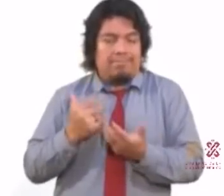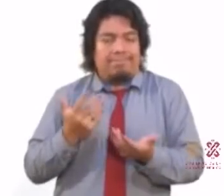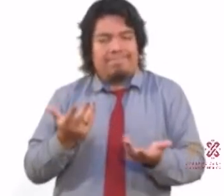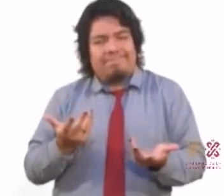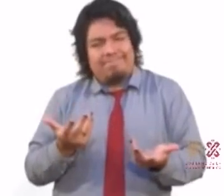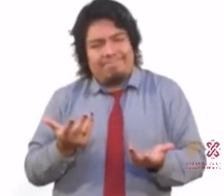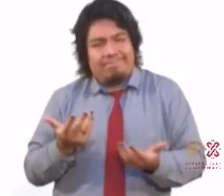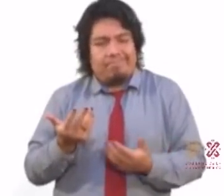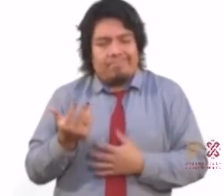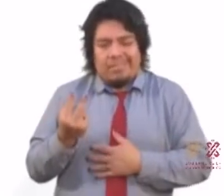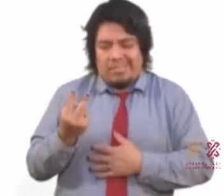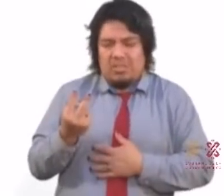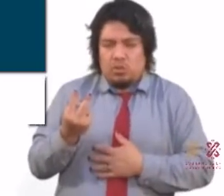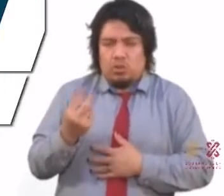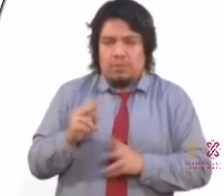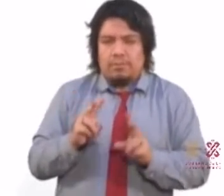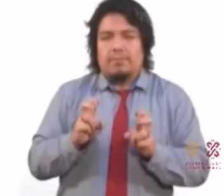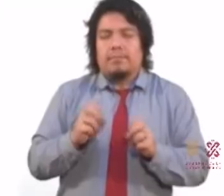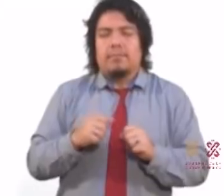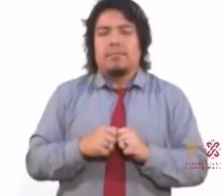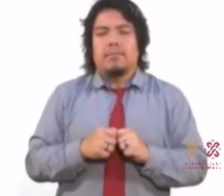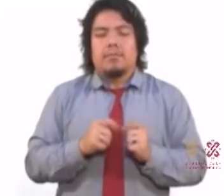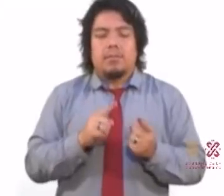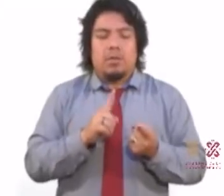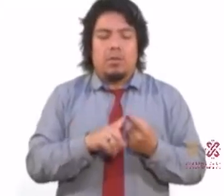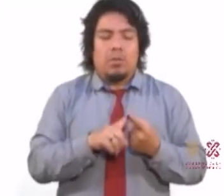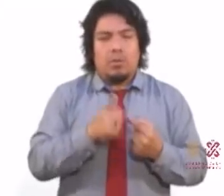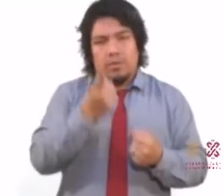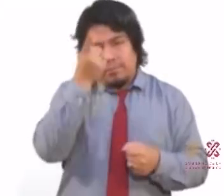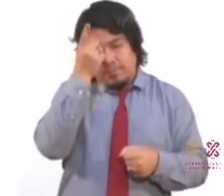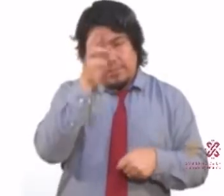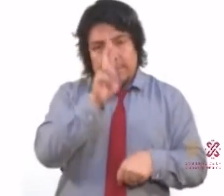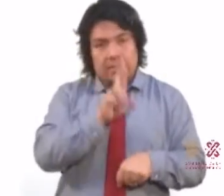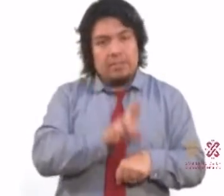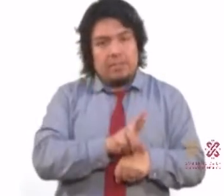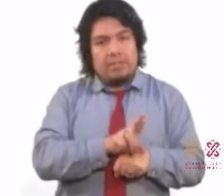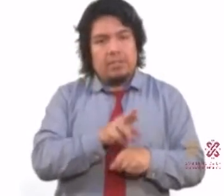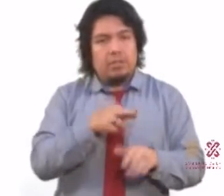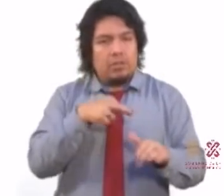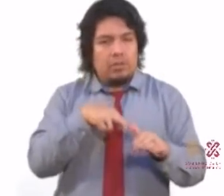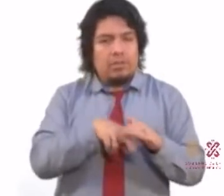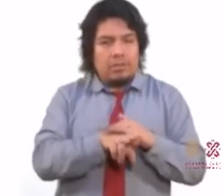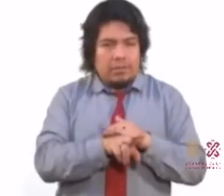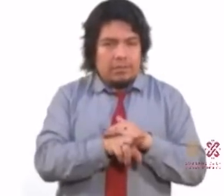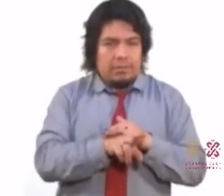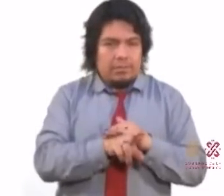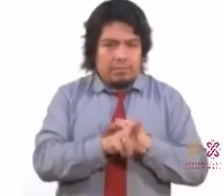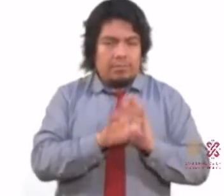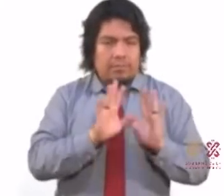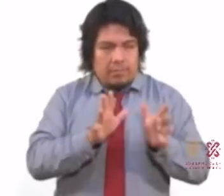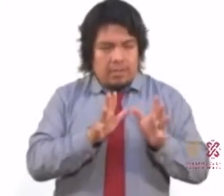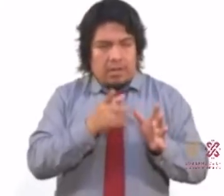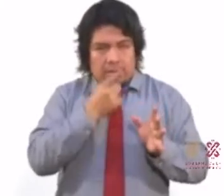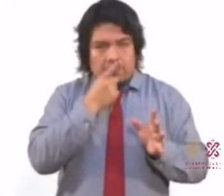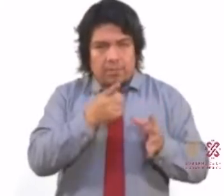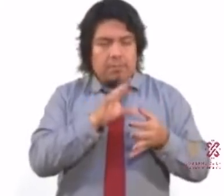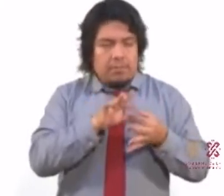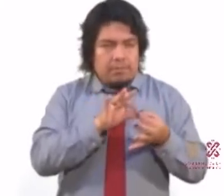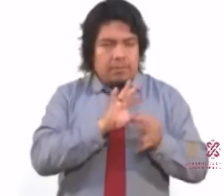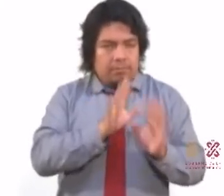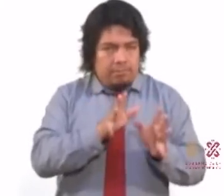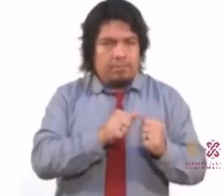Son dos temas, ¿no? Uno, el director del metro ya viene estableciéndolo, pero se va a